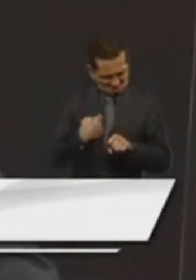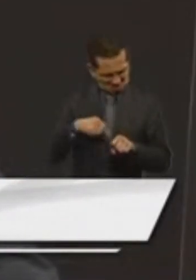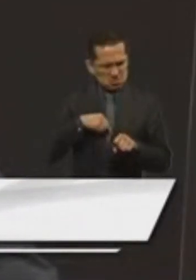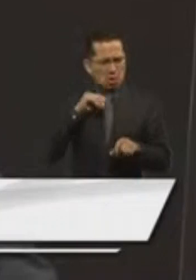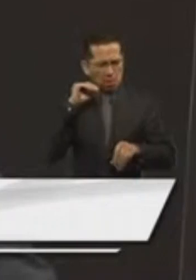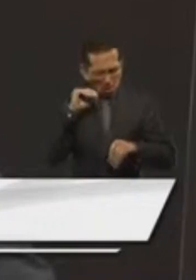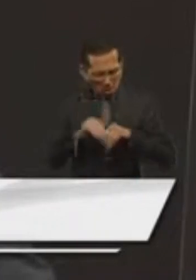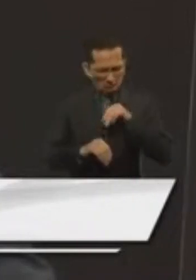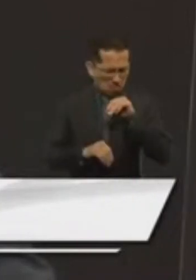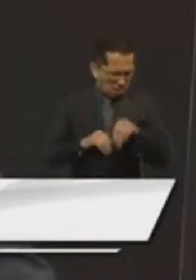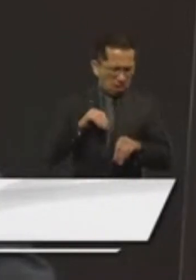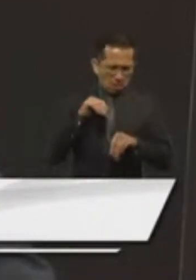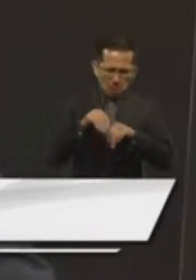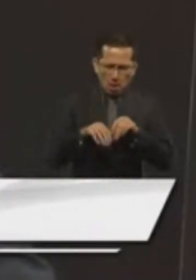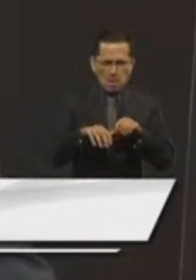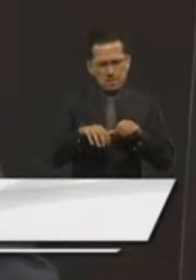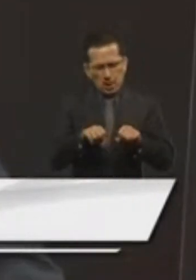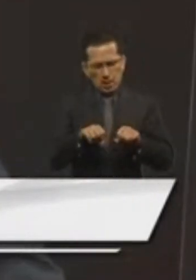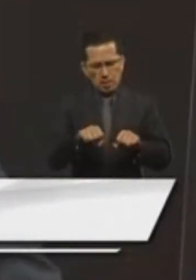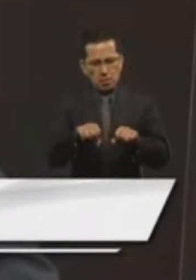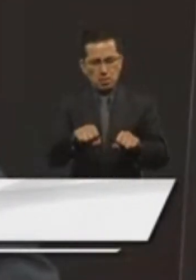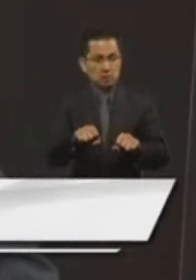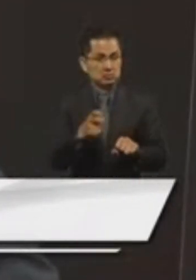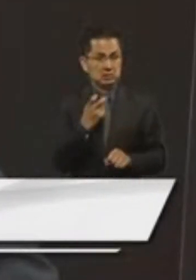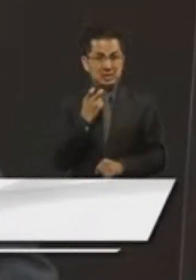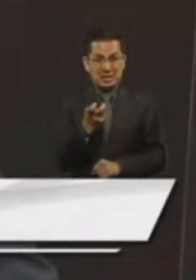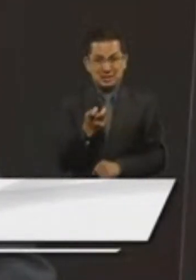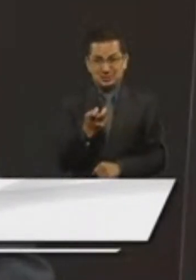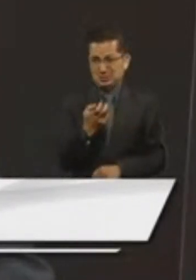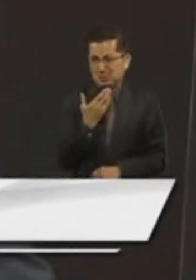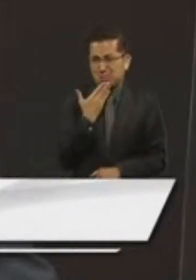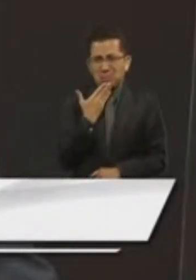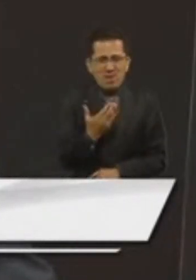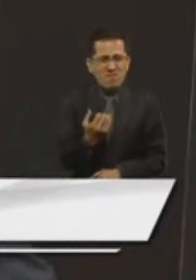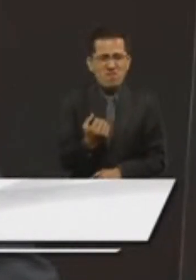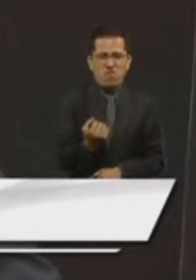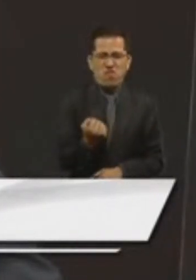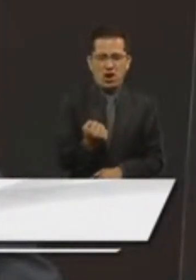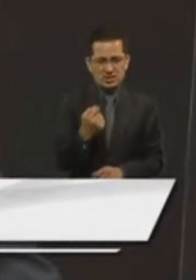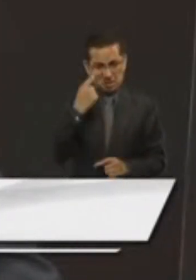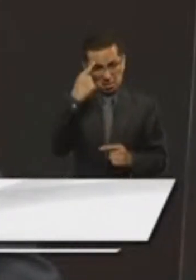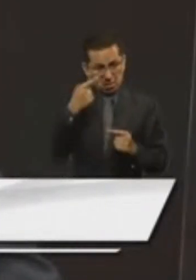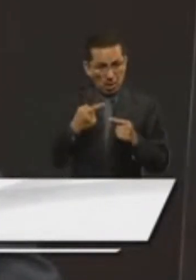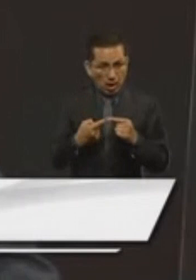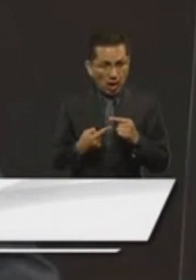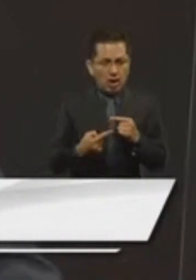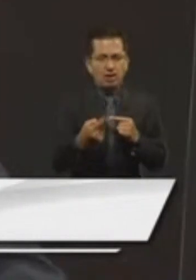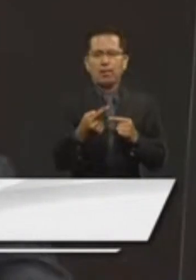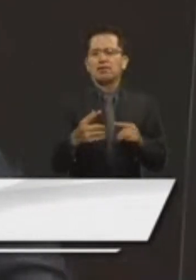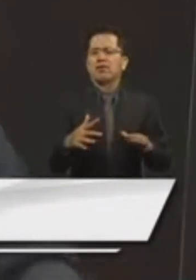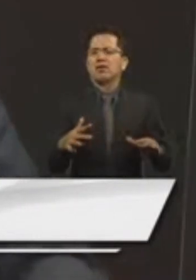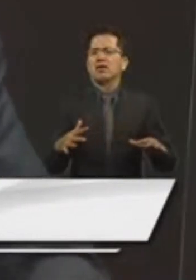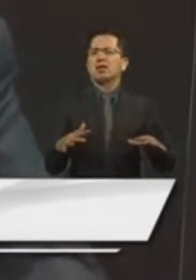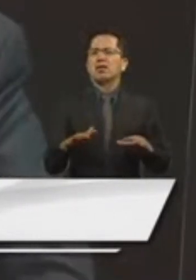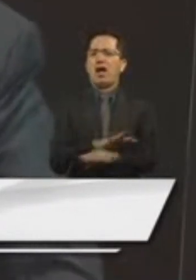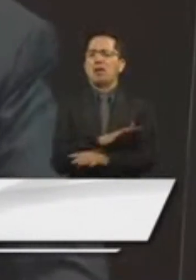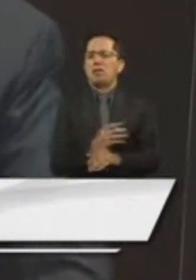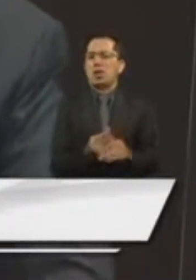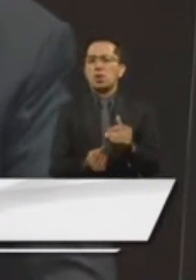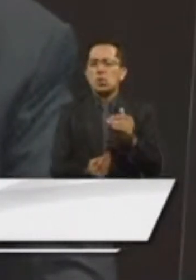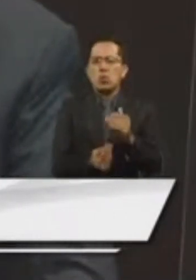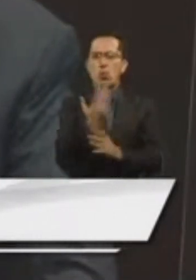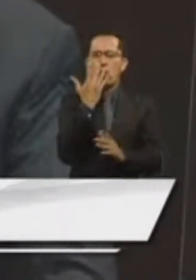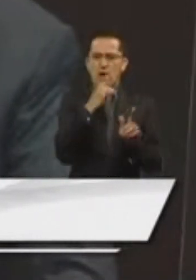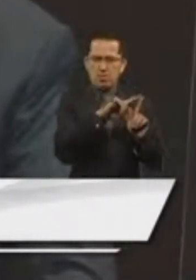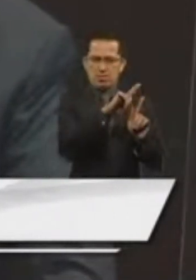Fijamos las bases sólidas para una nueva república. En estos